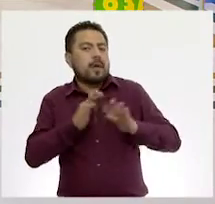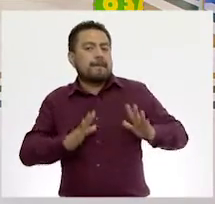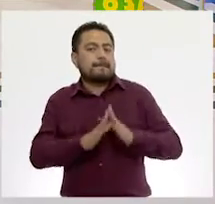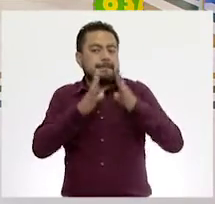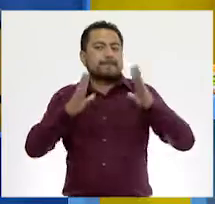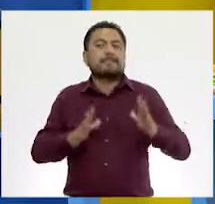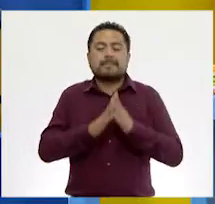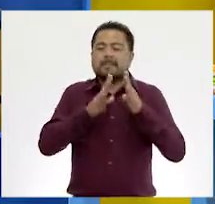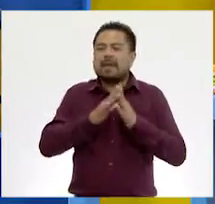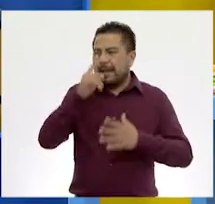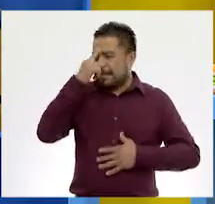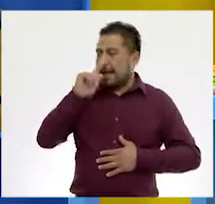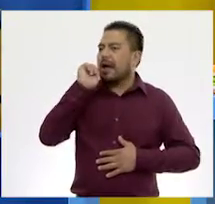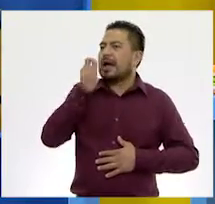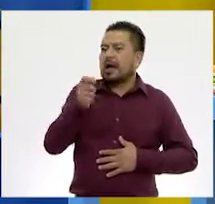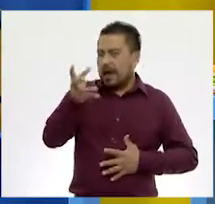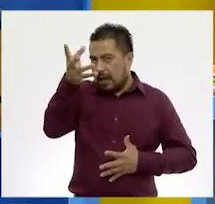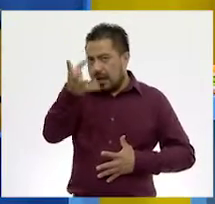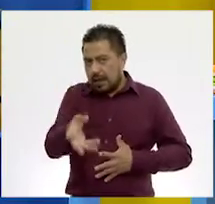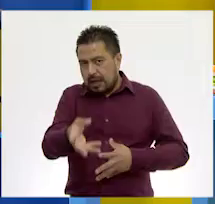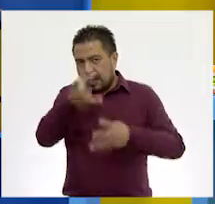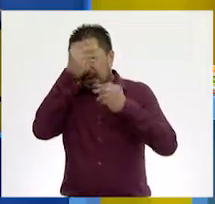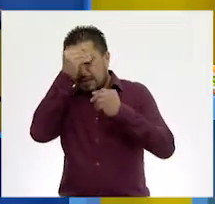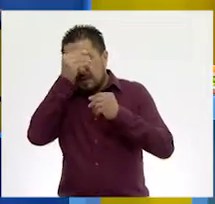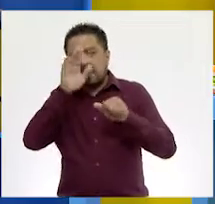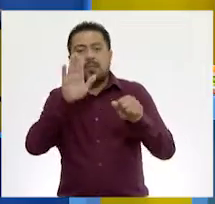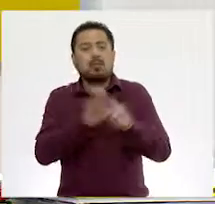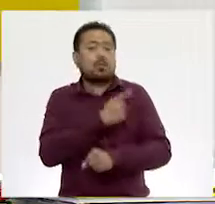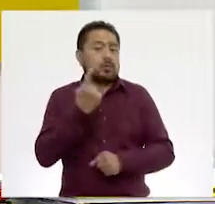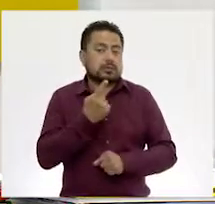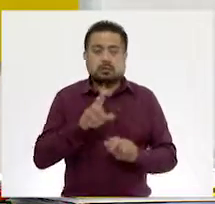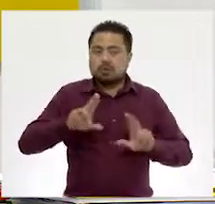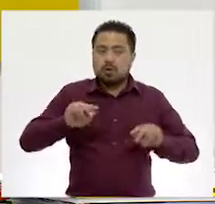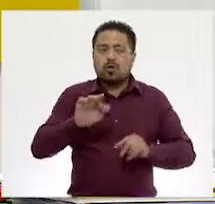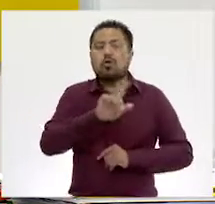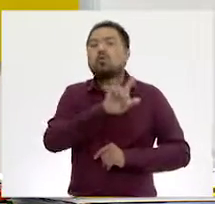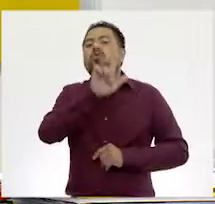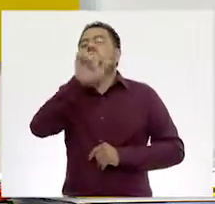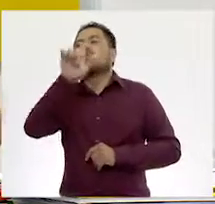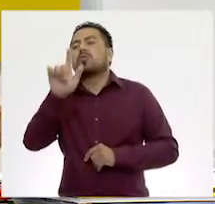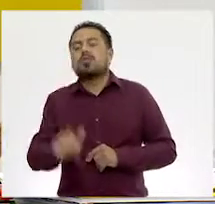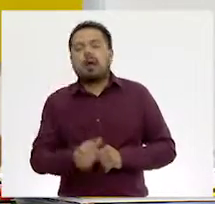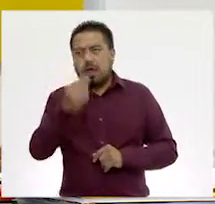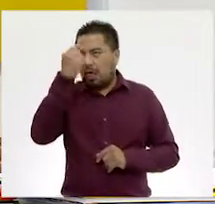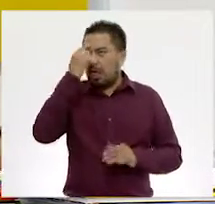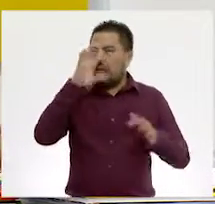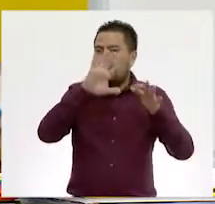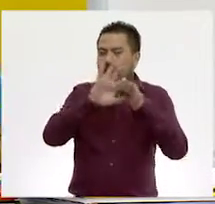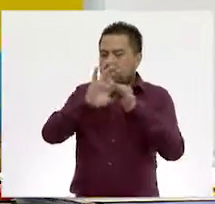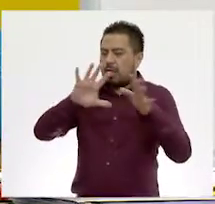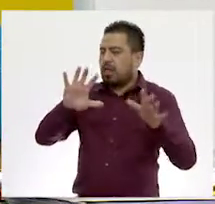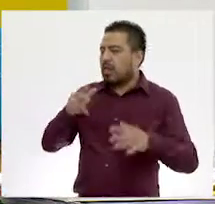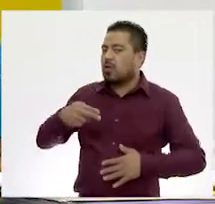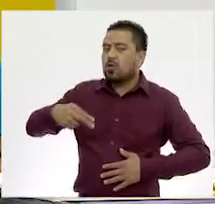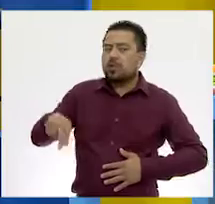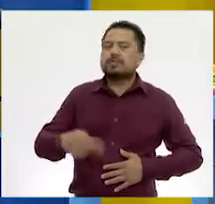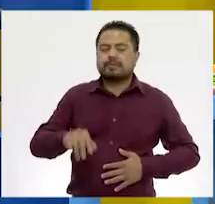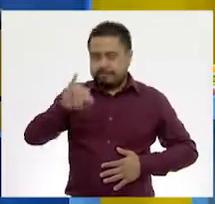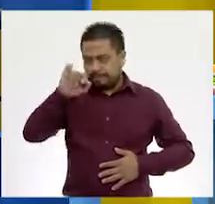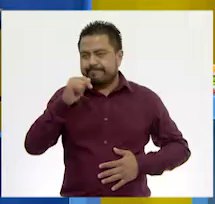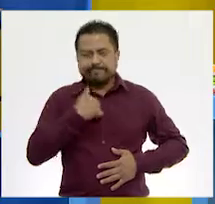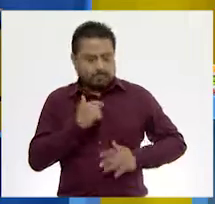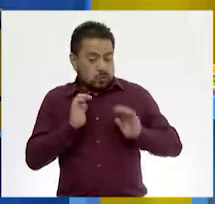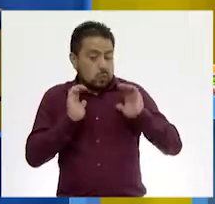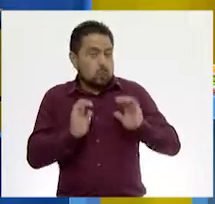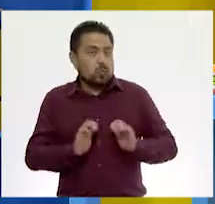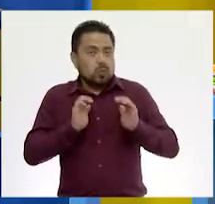participando. Eso es muy para cierto. Que se lo aprendan, porque si no, luego se les olvida nuestro nombre. Exactamente, yo lo hago con